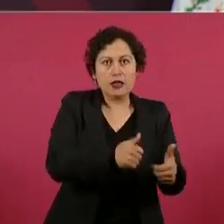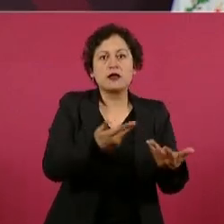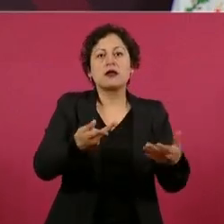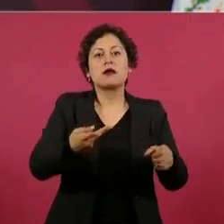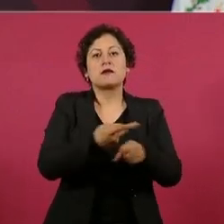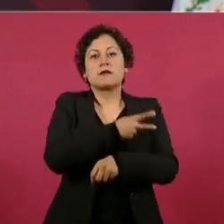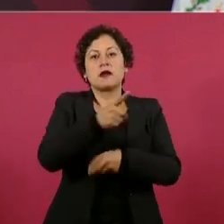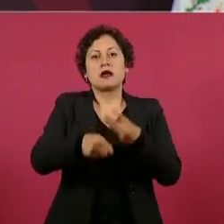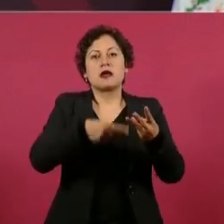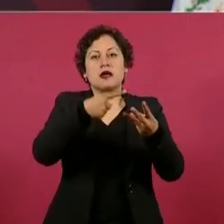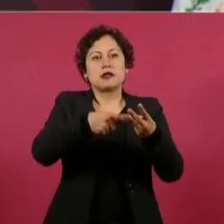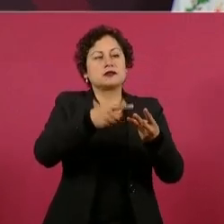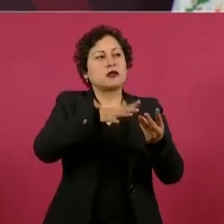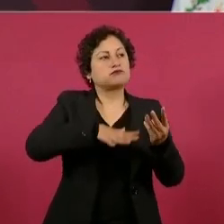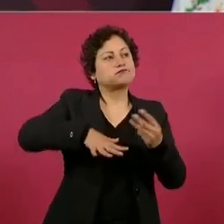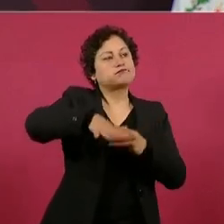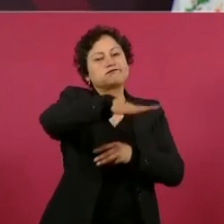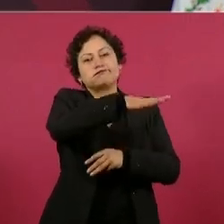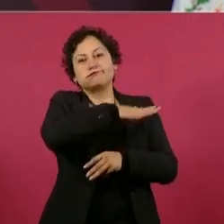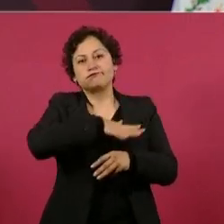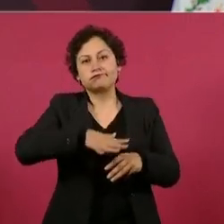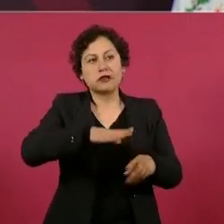tiene, qué